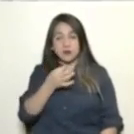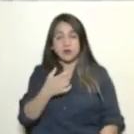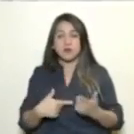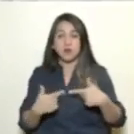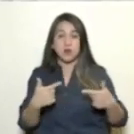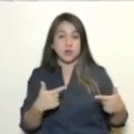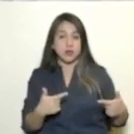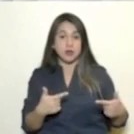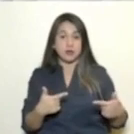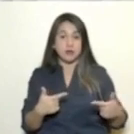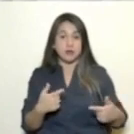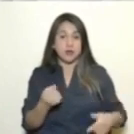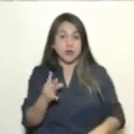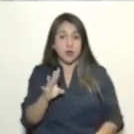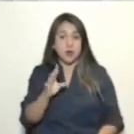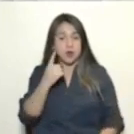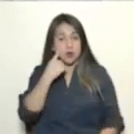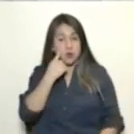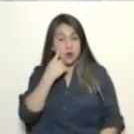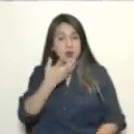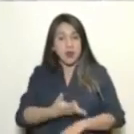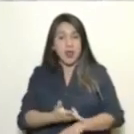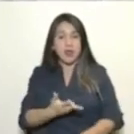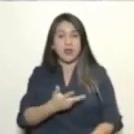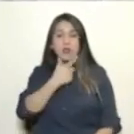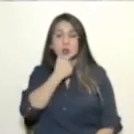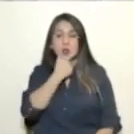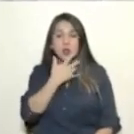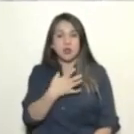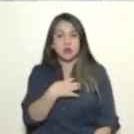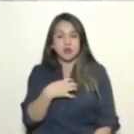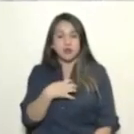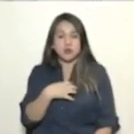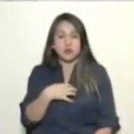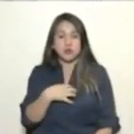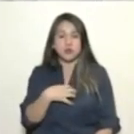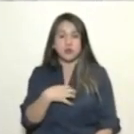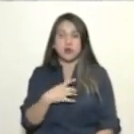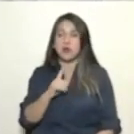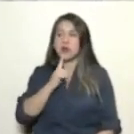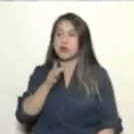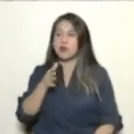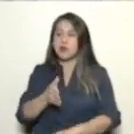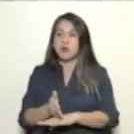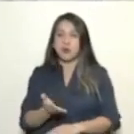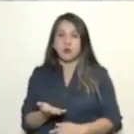política. Porque cuando hay incertidumbre, ¿a quién recurro?